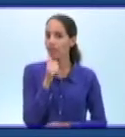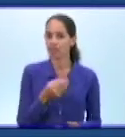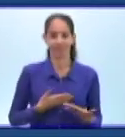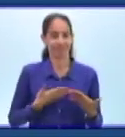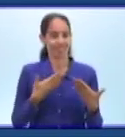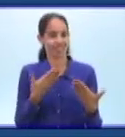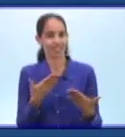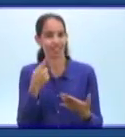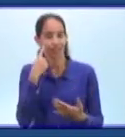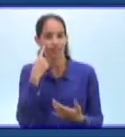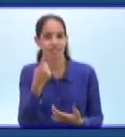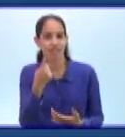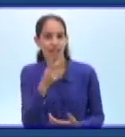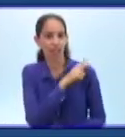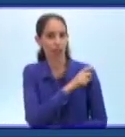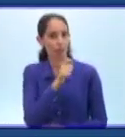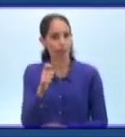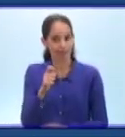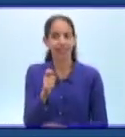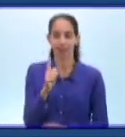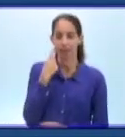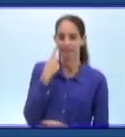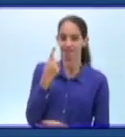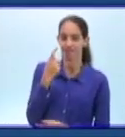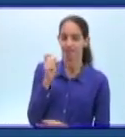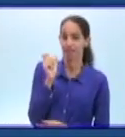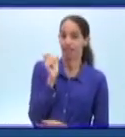lo que usted ha querido expresar.